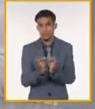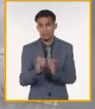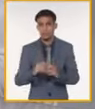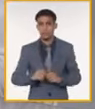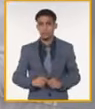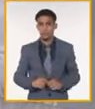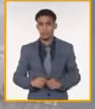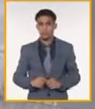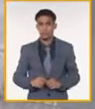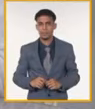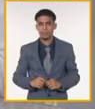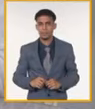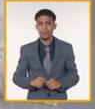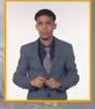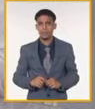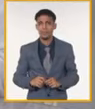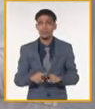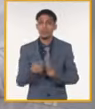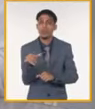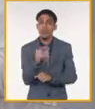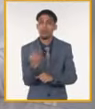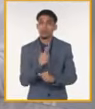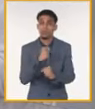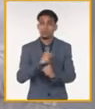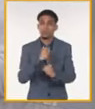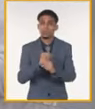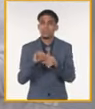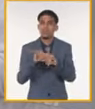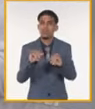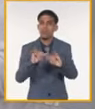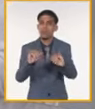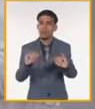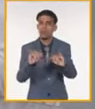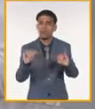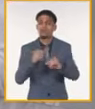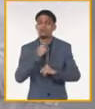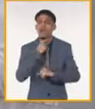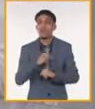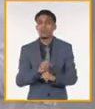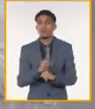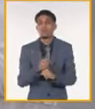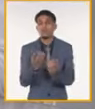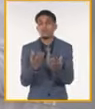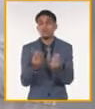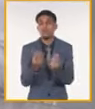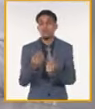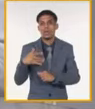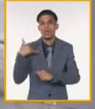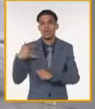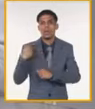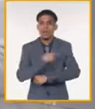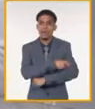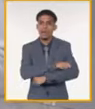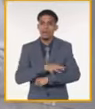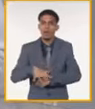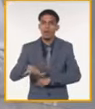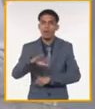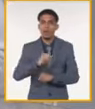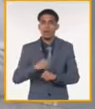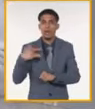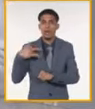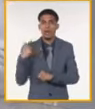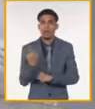sectores porque también trabajamos con la información que recibimos del pueblo toda la conducción del gobierno de la